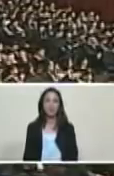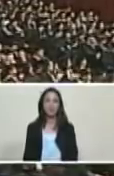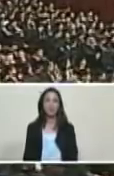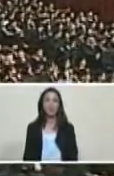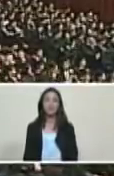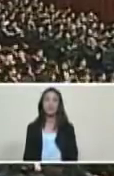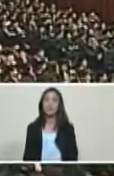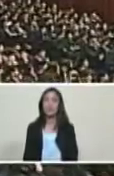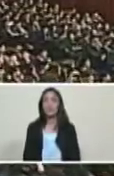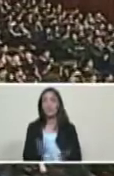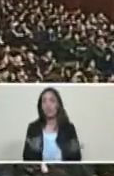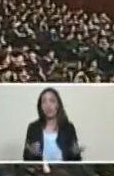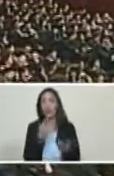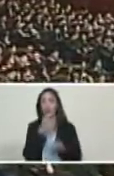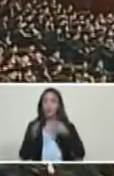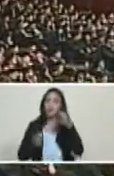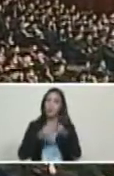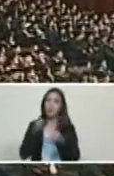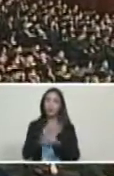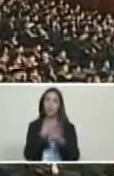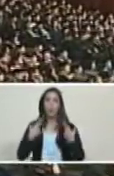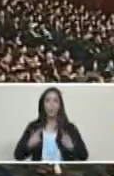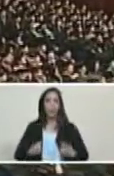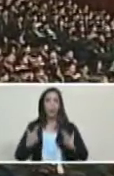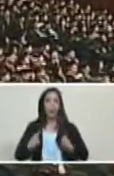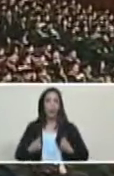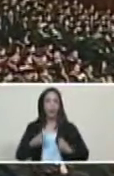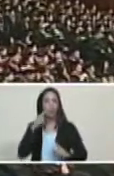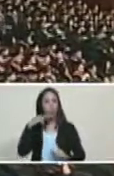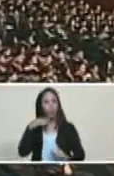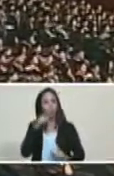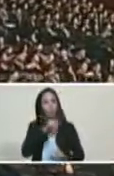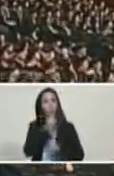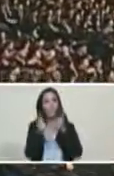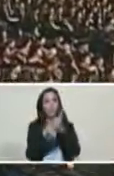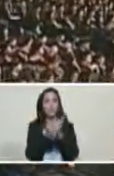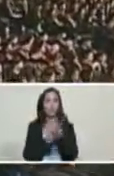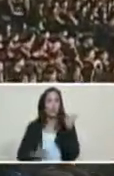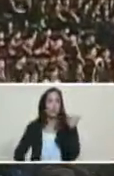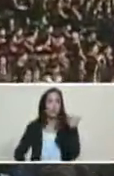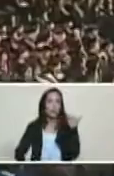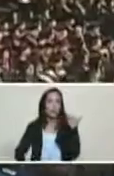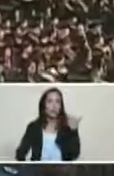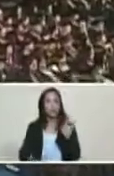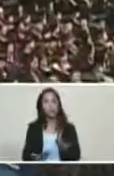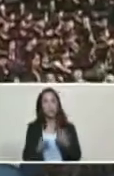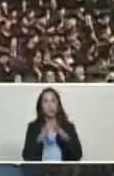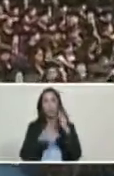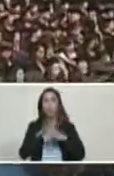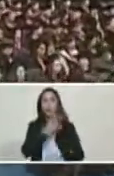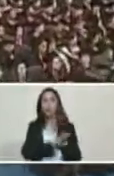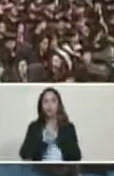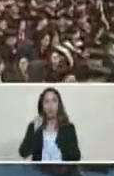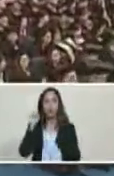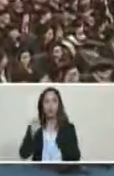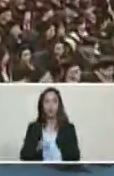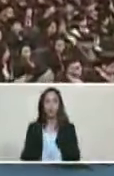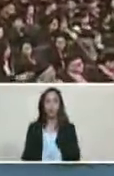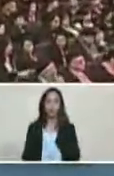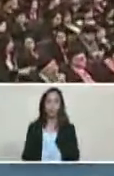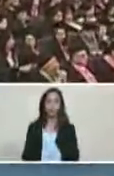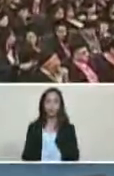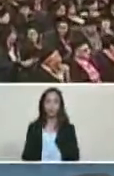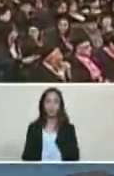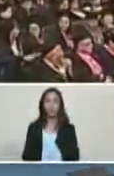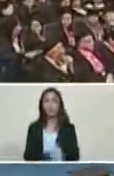A continuación, palabra del ciudadano Aristóbulo Tures y vicepresidente sectorial de Desarrollo del Socialismo Territorial y Social